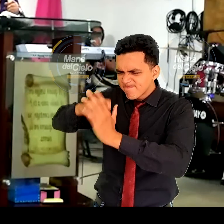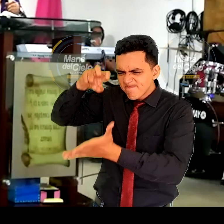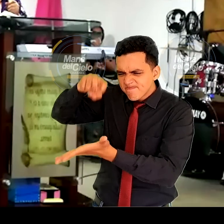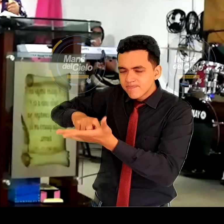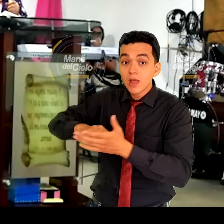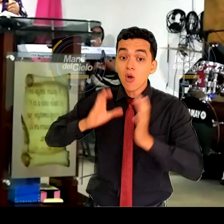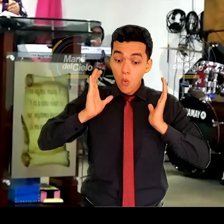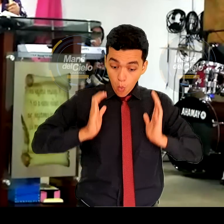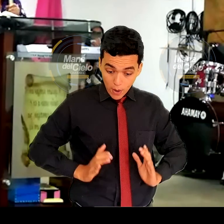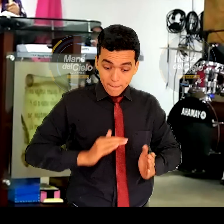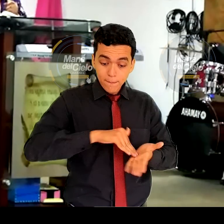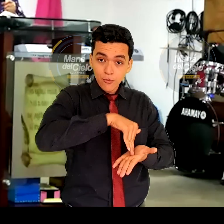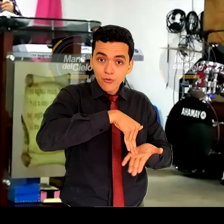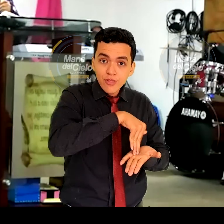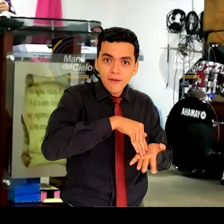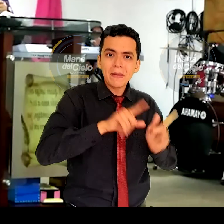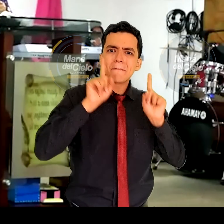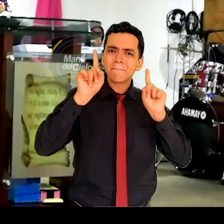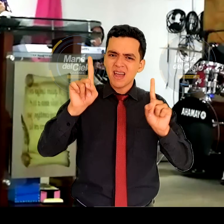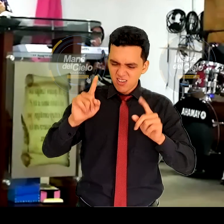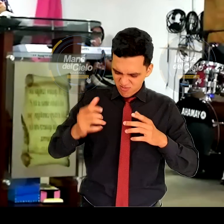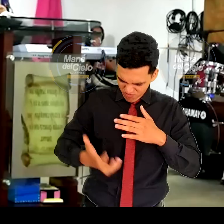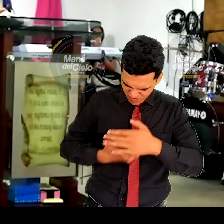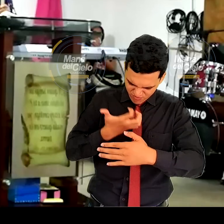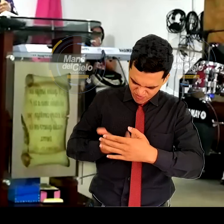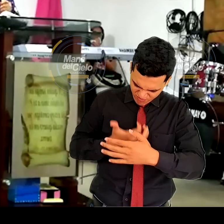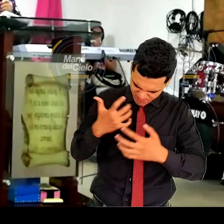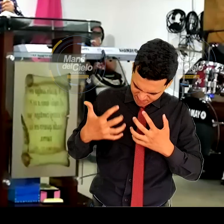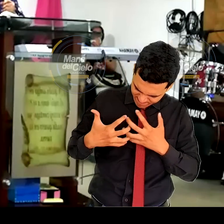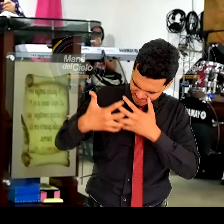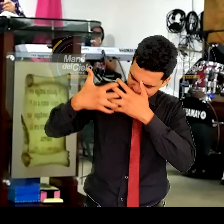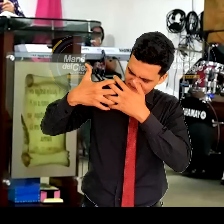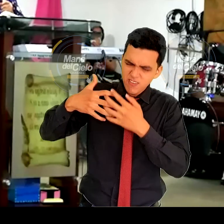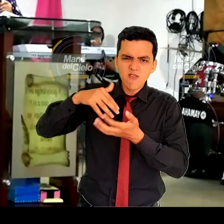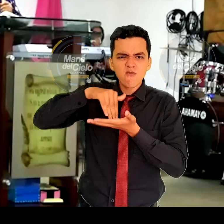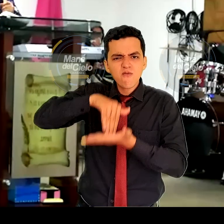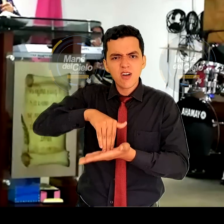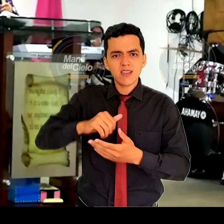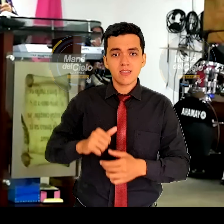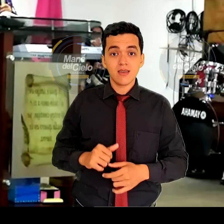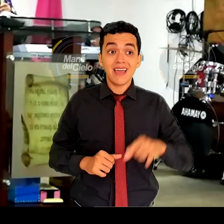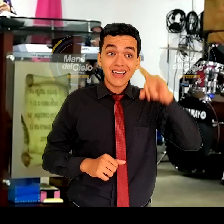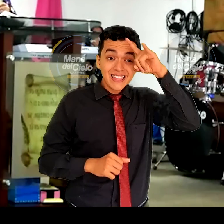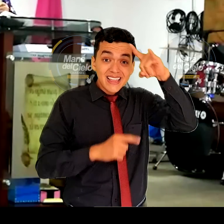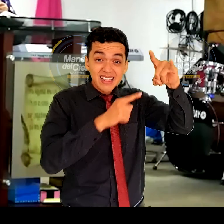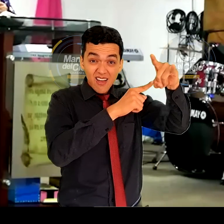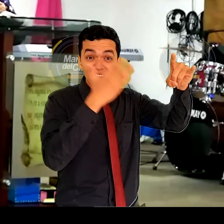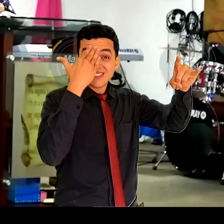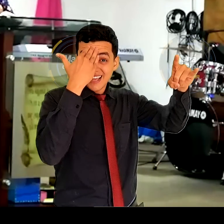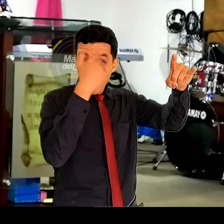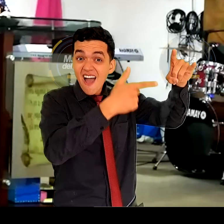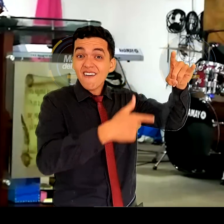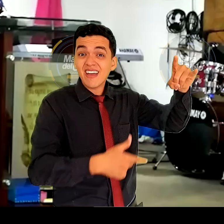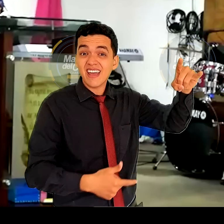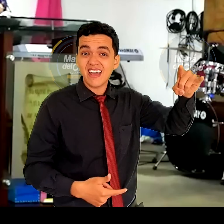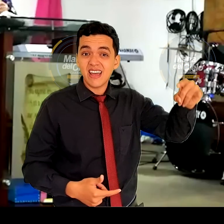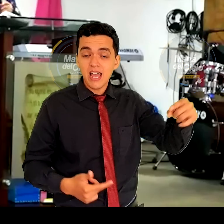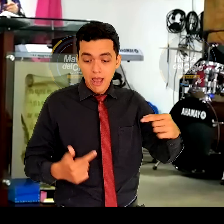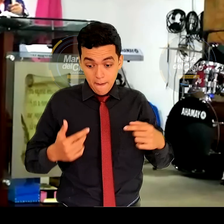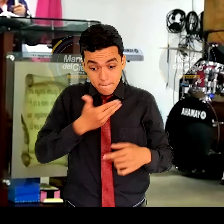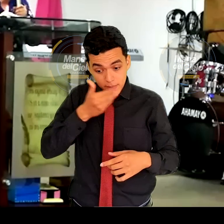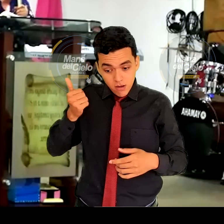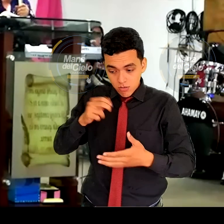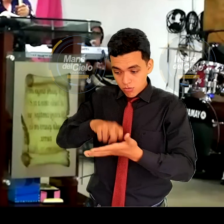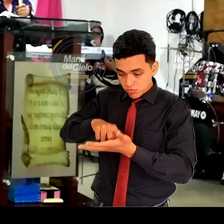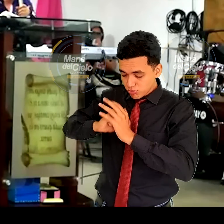débil. Y el diablo sabe esto. El diablo sabe esto. Como me dio tristeza hace algún tiempo de alguna